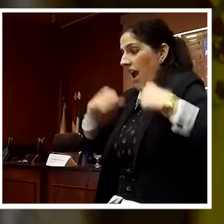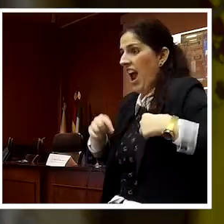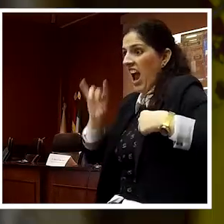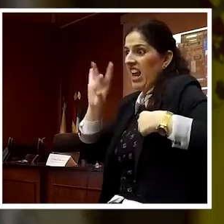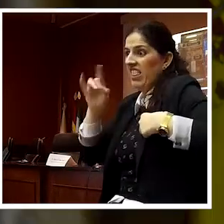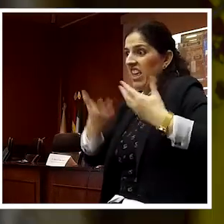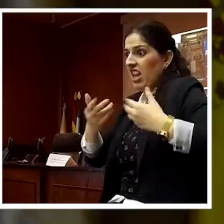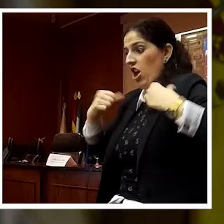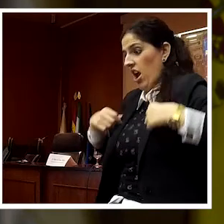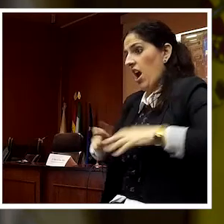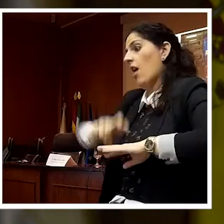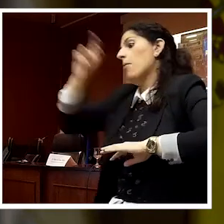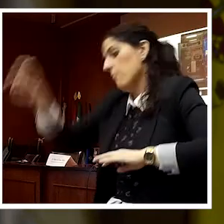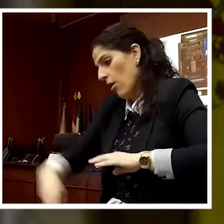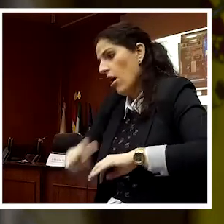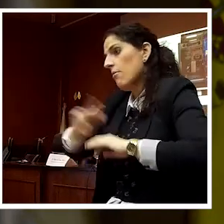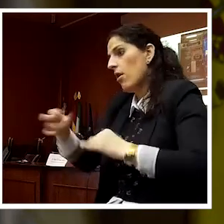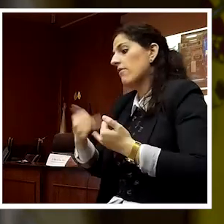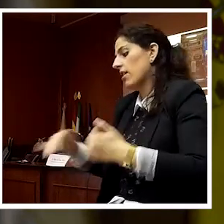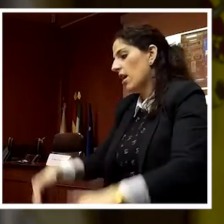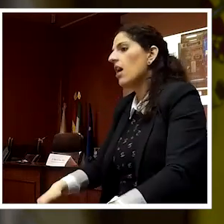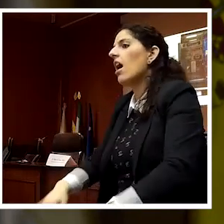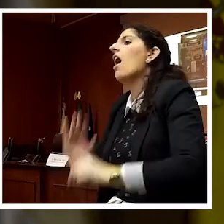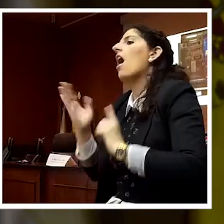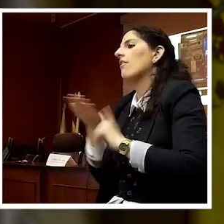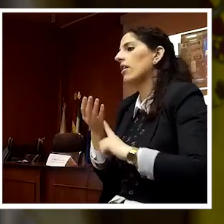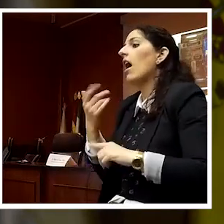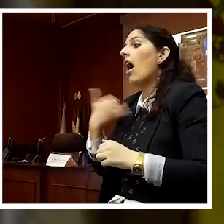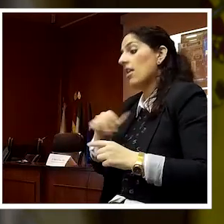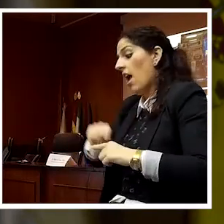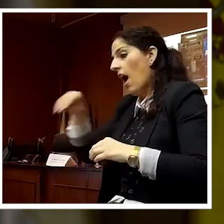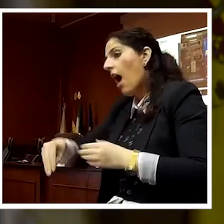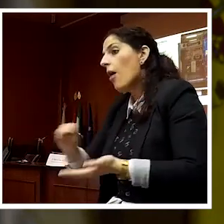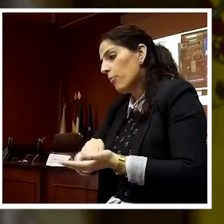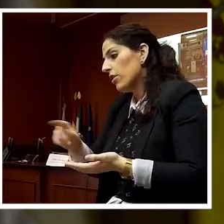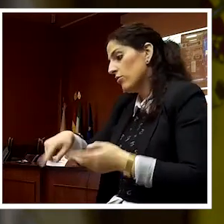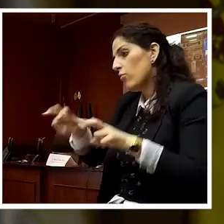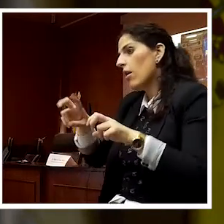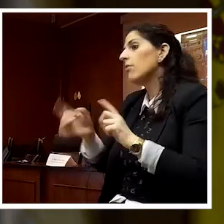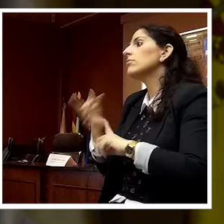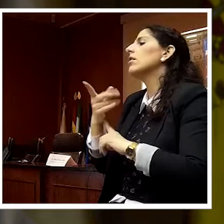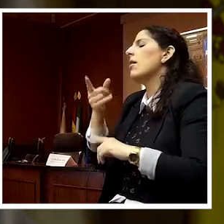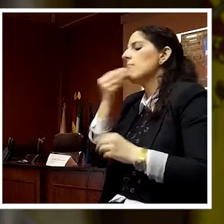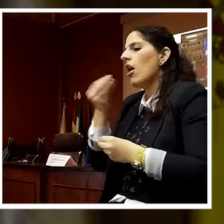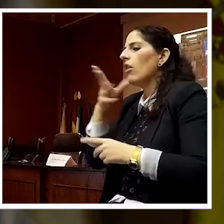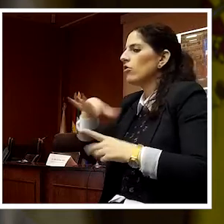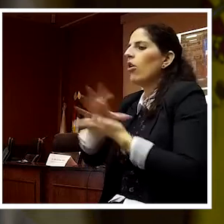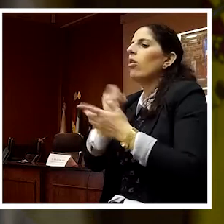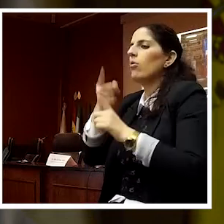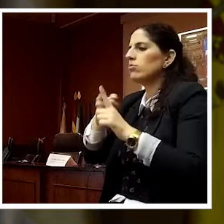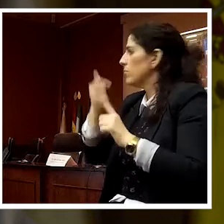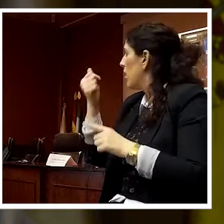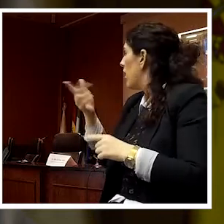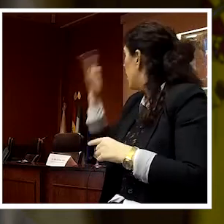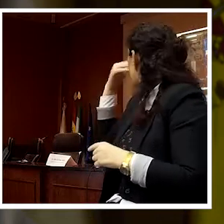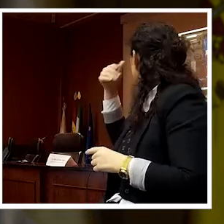Entonces, tienes que llegar, darle aquí, este puntito es el botón, ¿no? El otro día, además, este verano, con las prisas